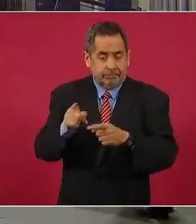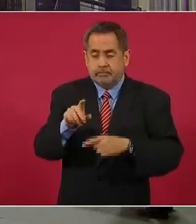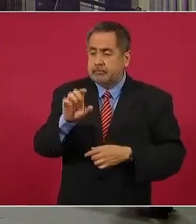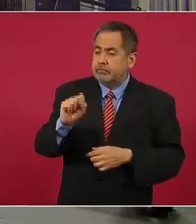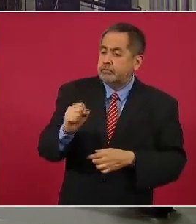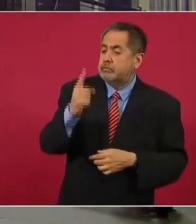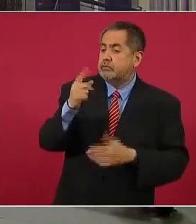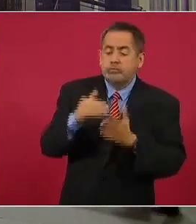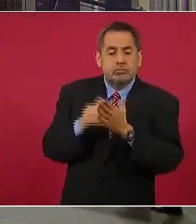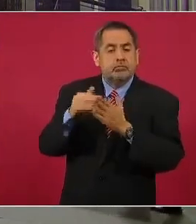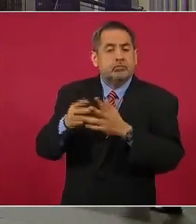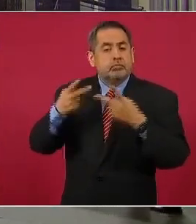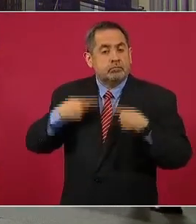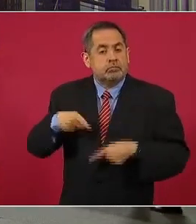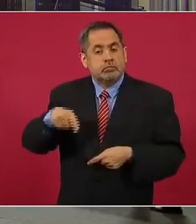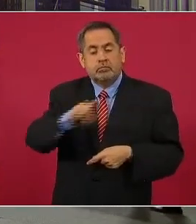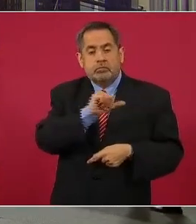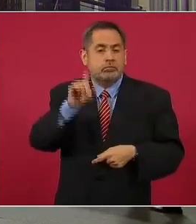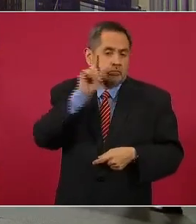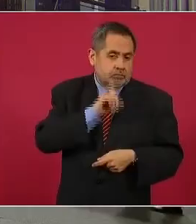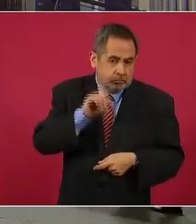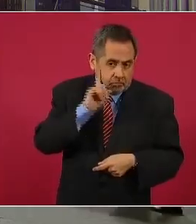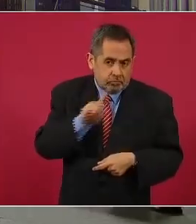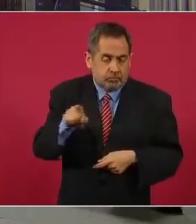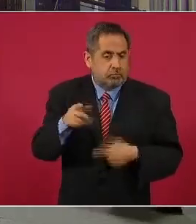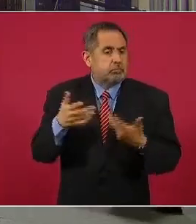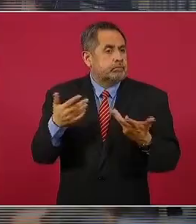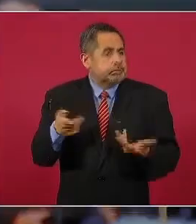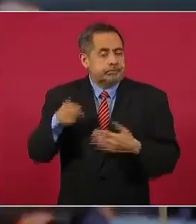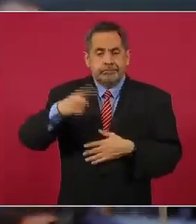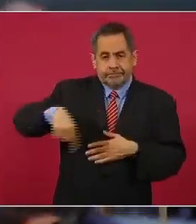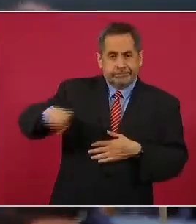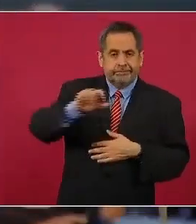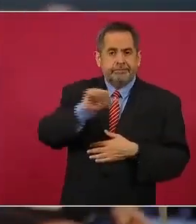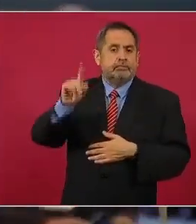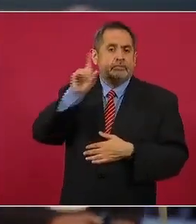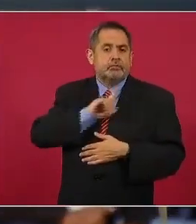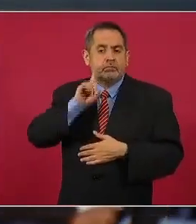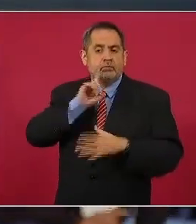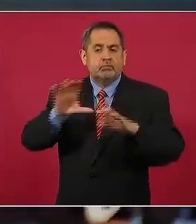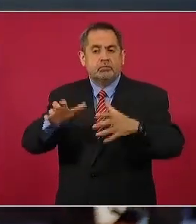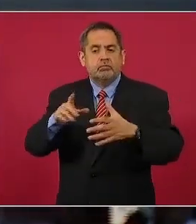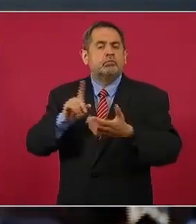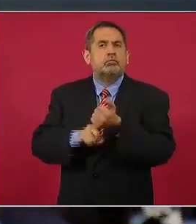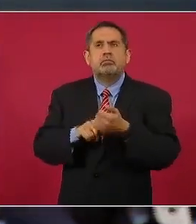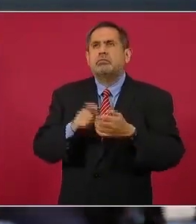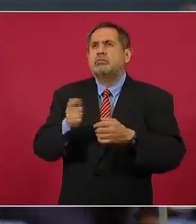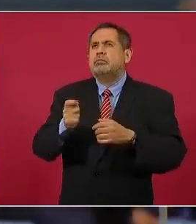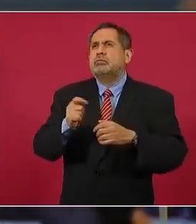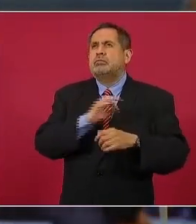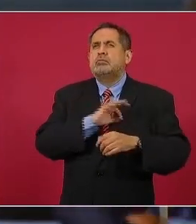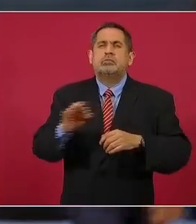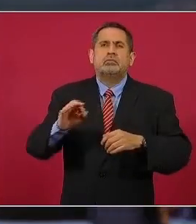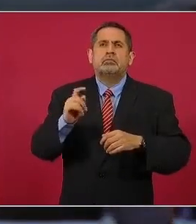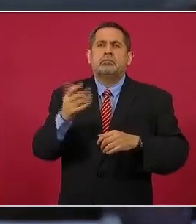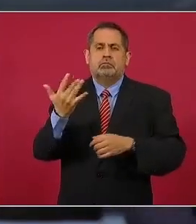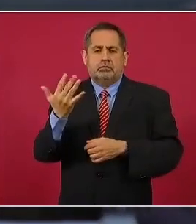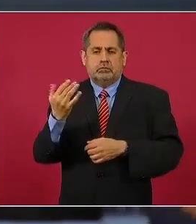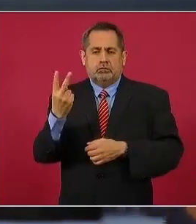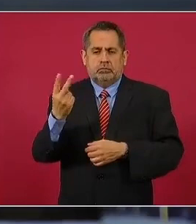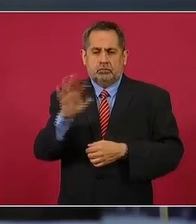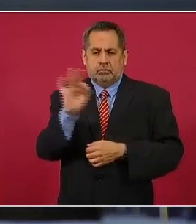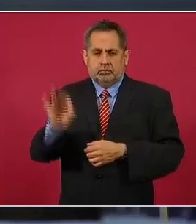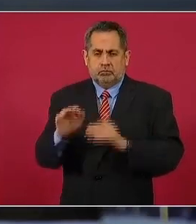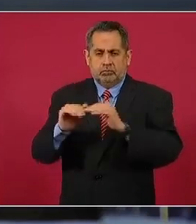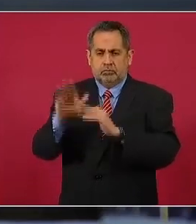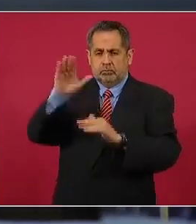61 millones son mujeres, o sea que ellas, las mujeres, representan poco más del